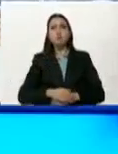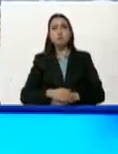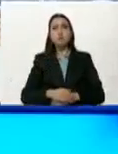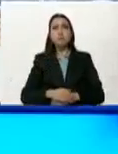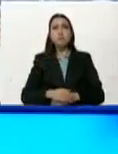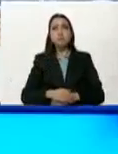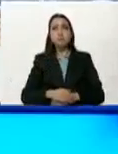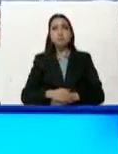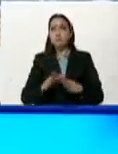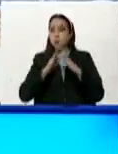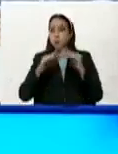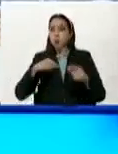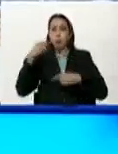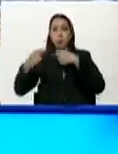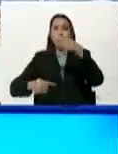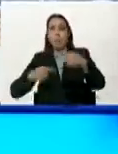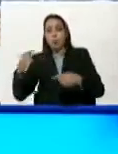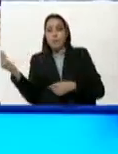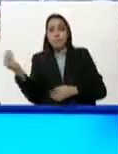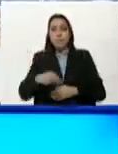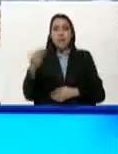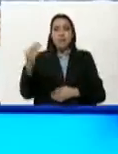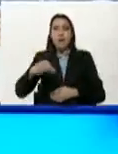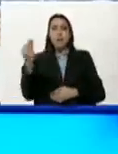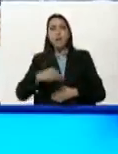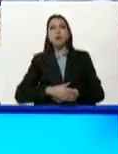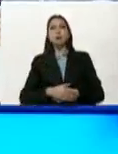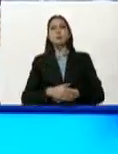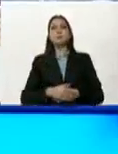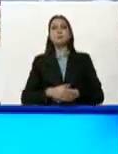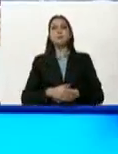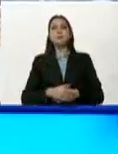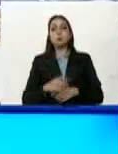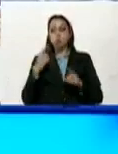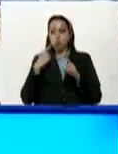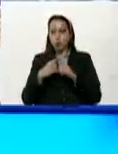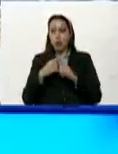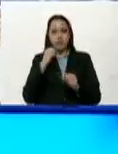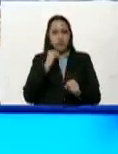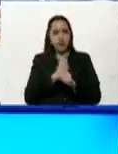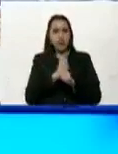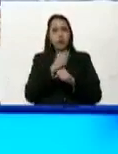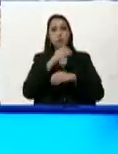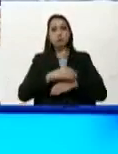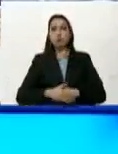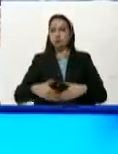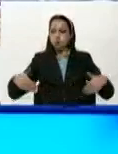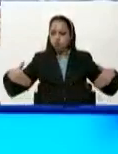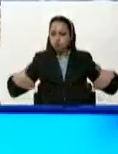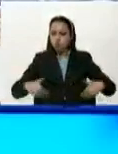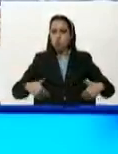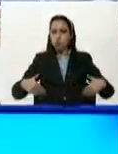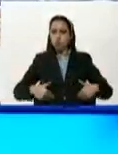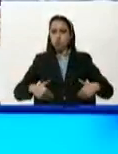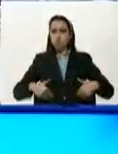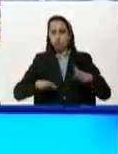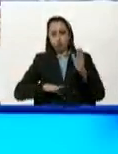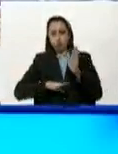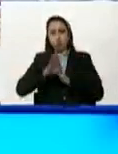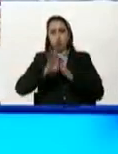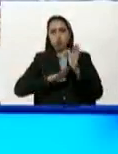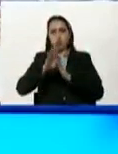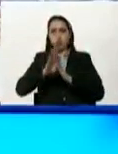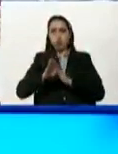y todos los días tenemos que sumar sumar trabajo esfuerzo crecimiento